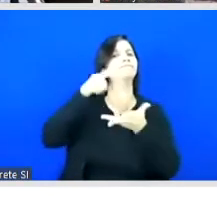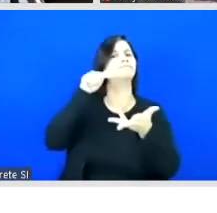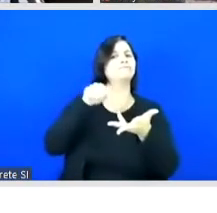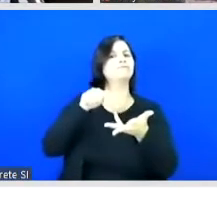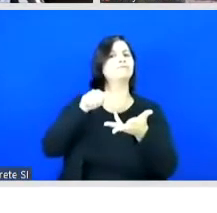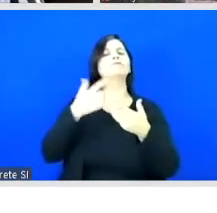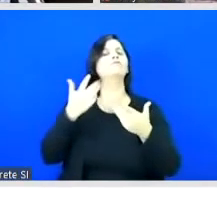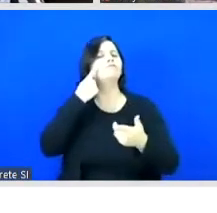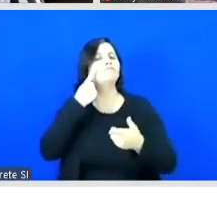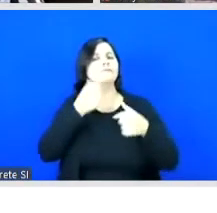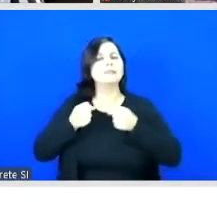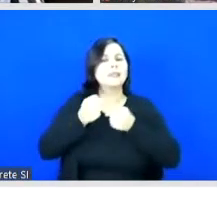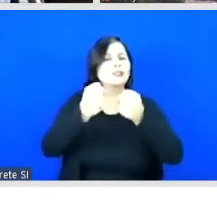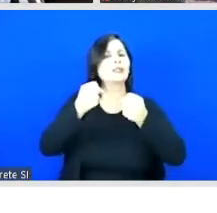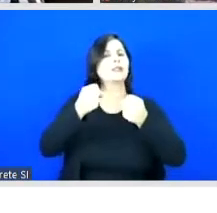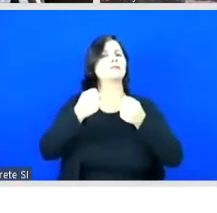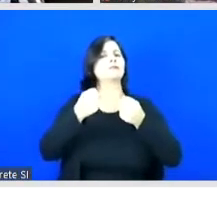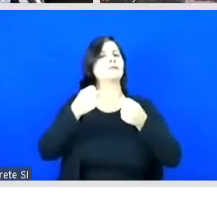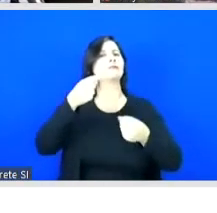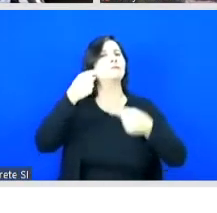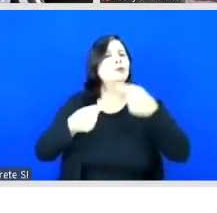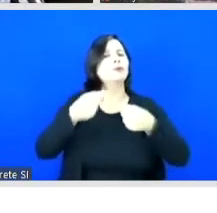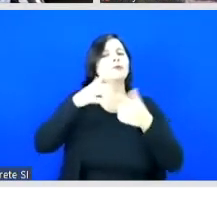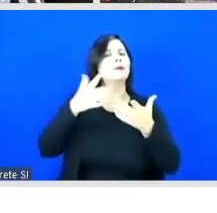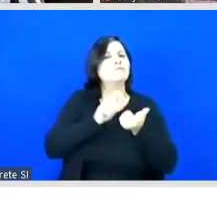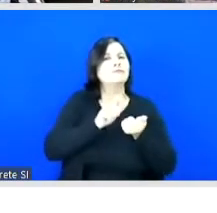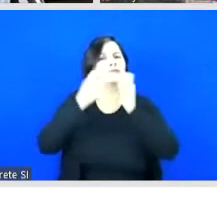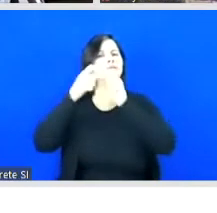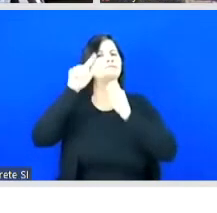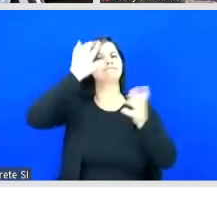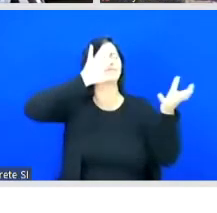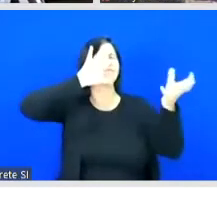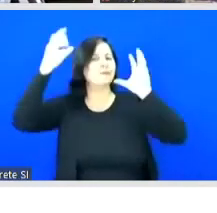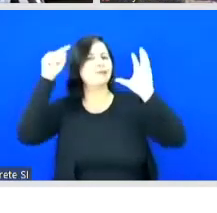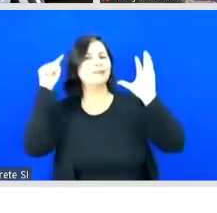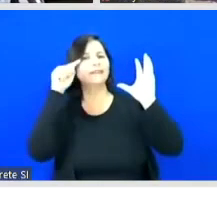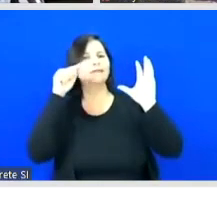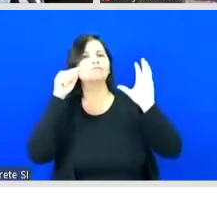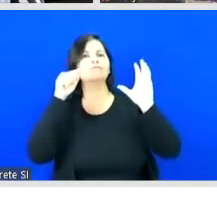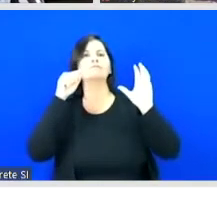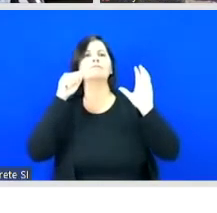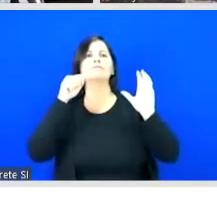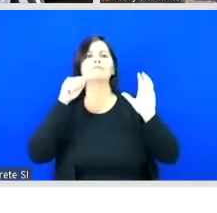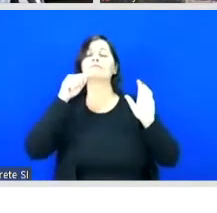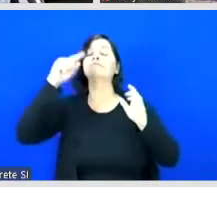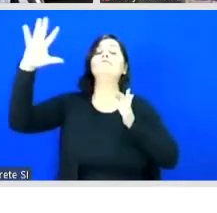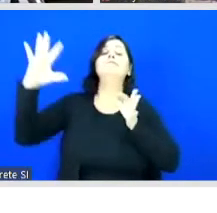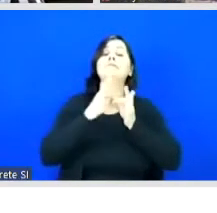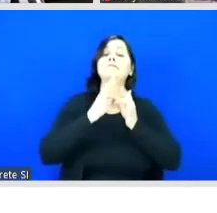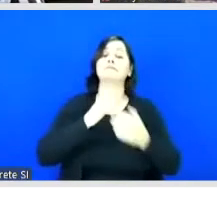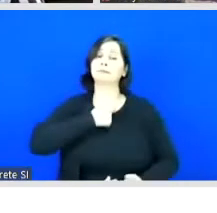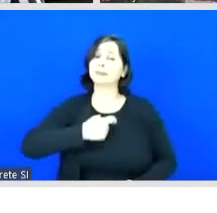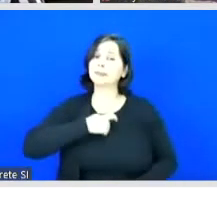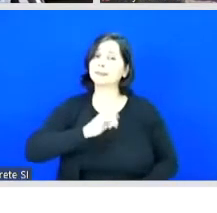de acción de cambio climático y género derivado de la COP25 en Madrid es un buen inicio. Y